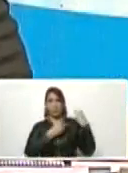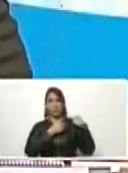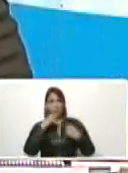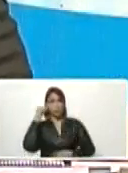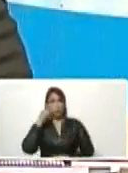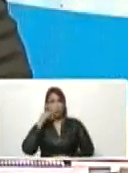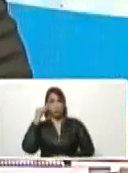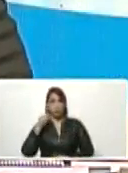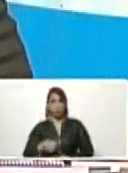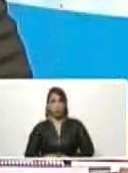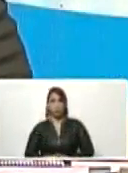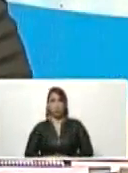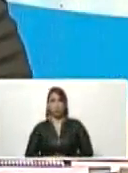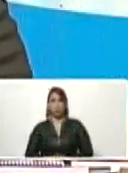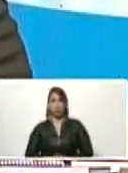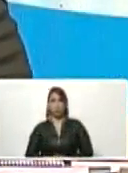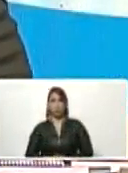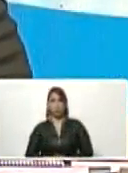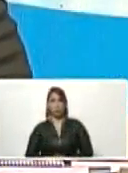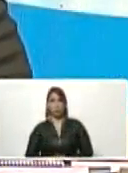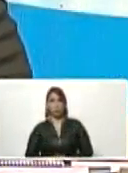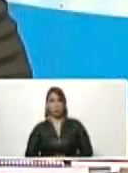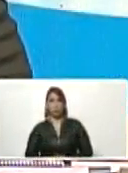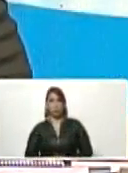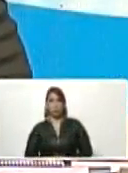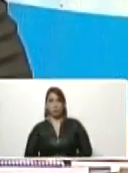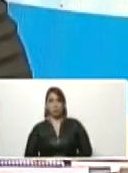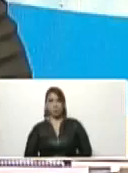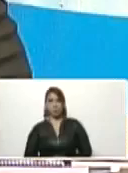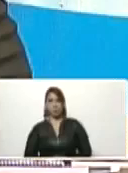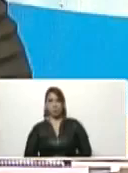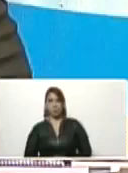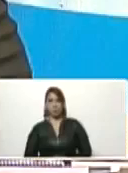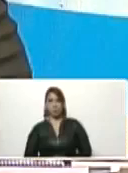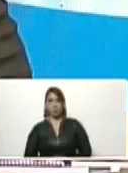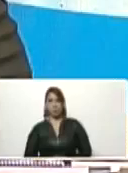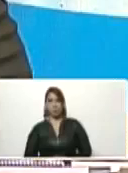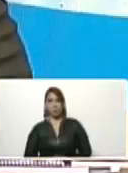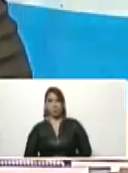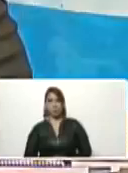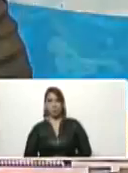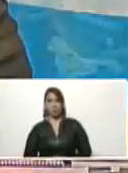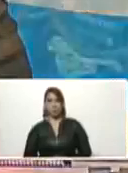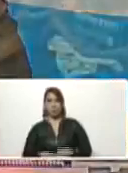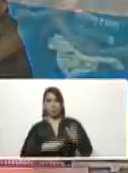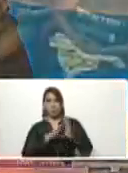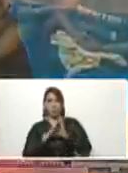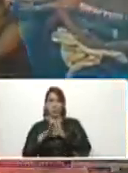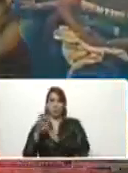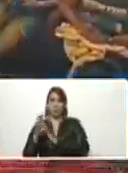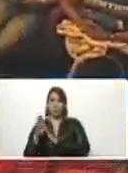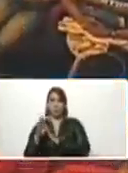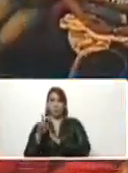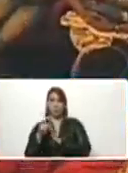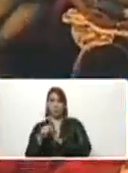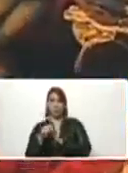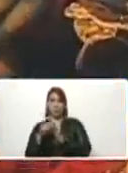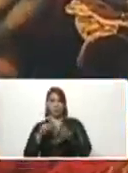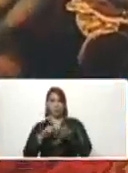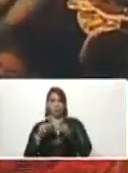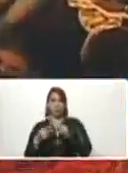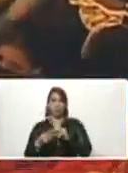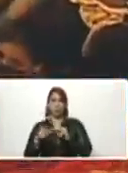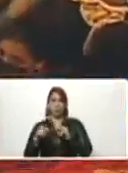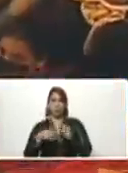Antonio José de Sucre, correspondió en su desarrollo, en su concepto, a